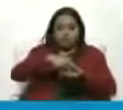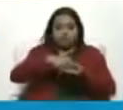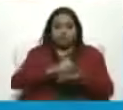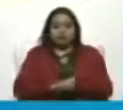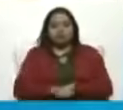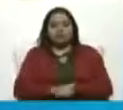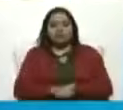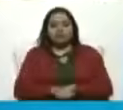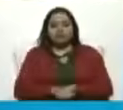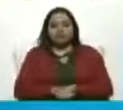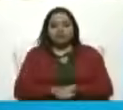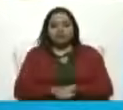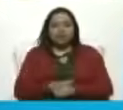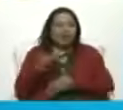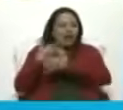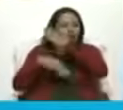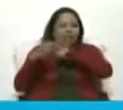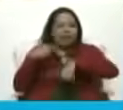saliendo de lo peor.